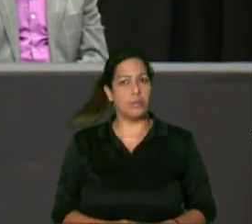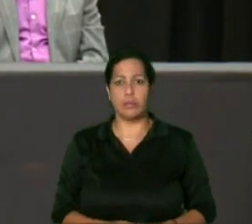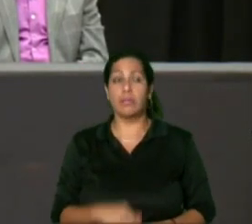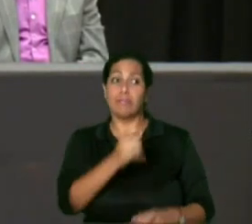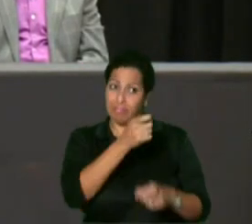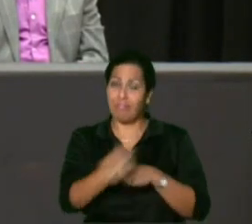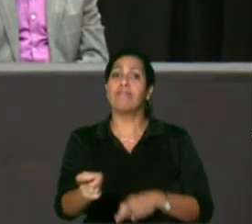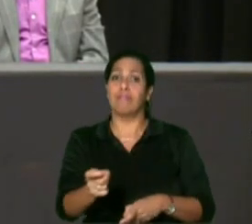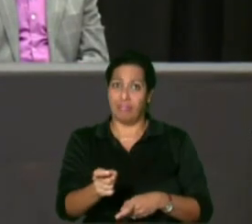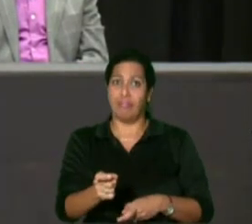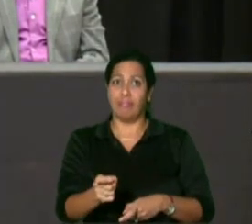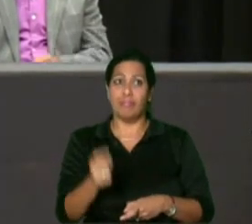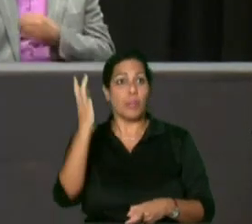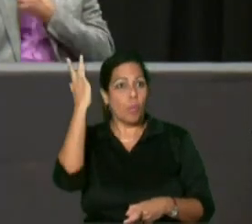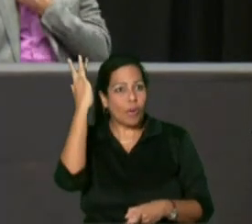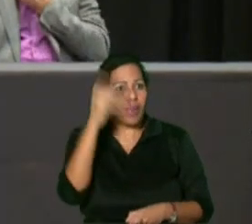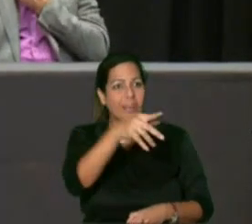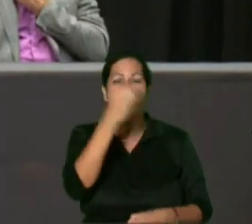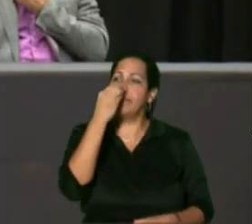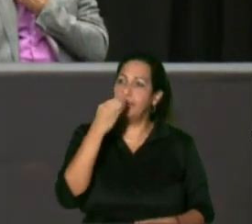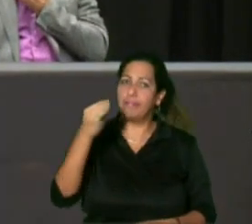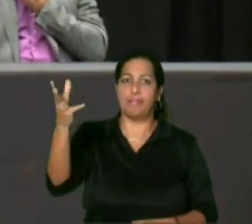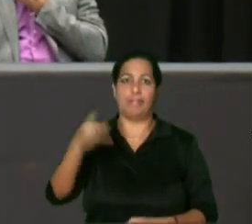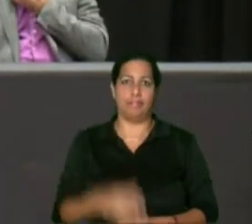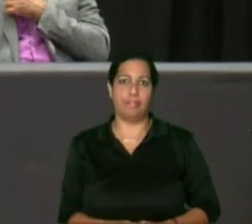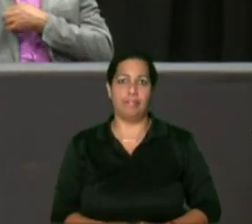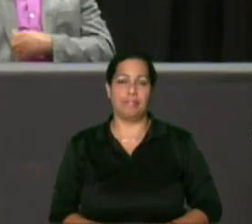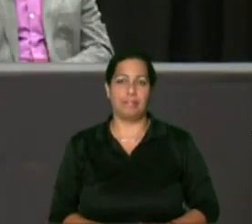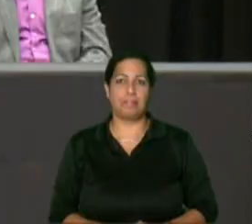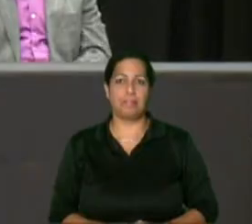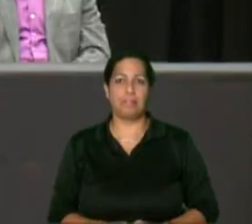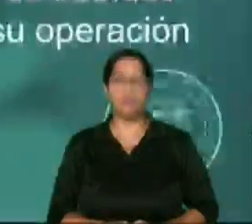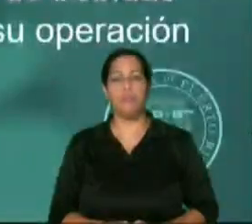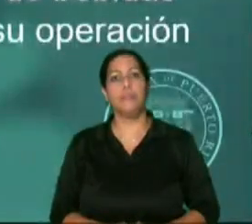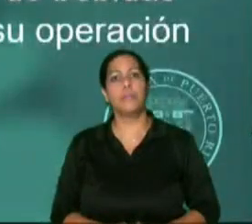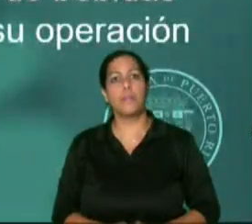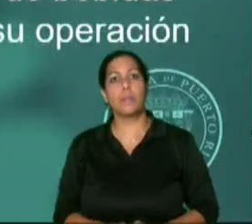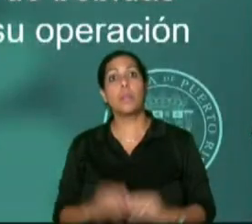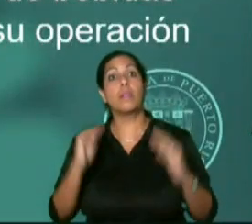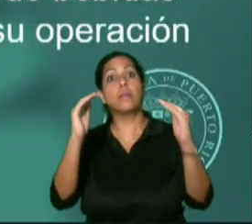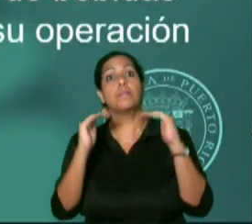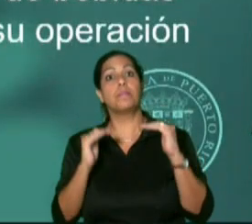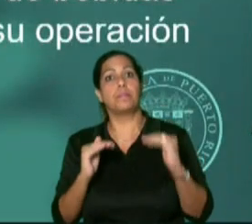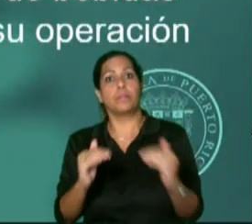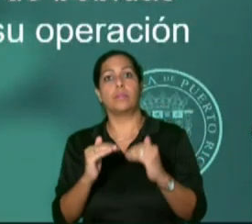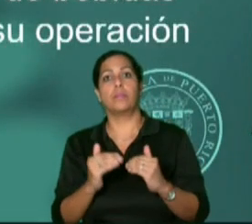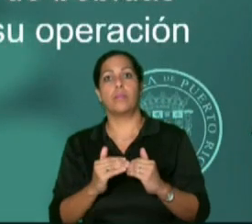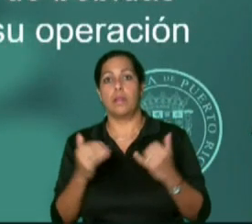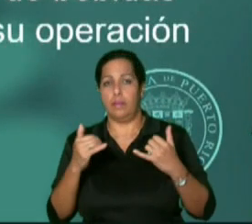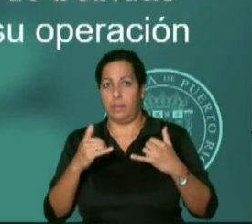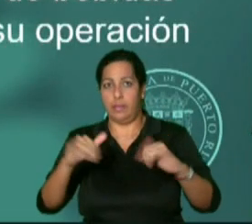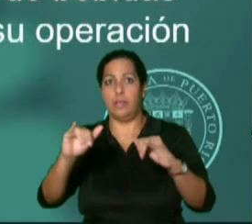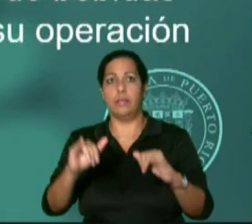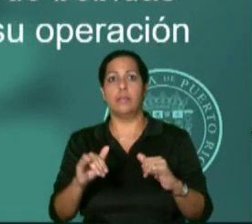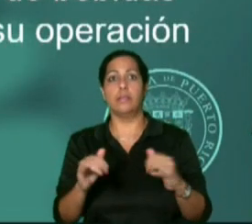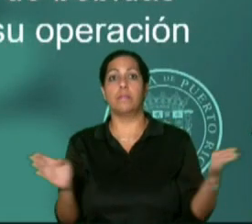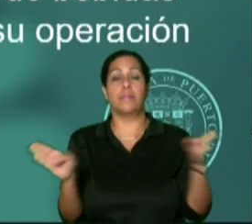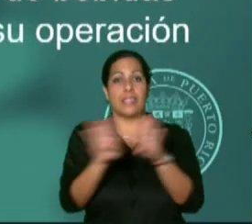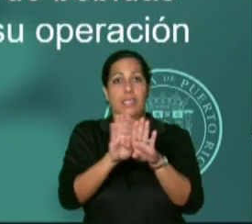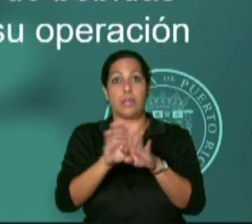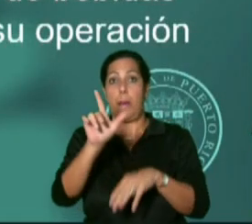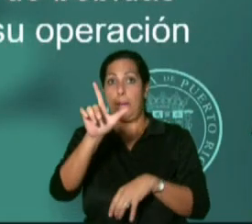no salgan perjudicados por el cumplimiento de otros establecimientos. Permanecen en cierre total por